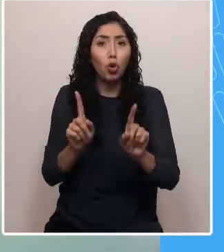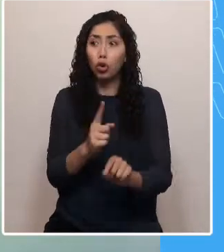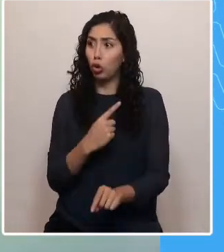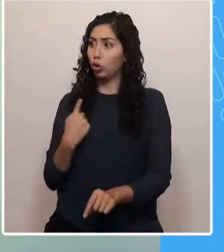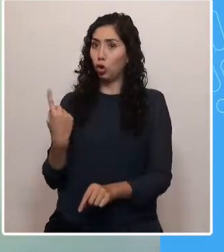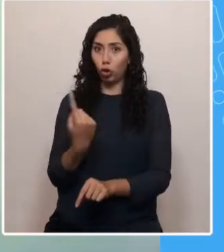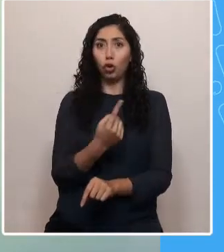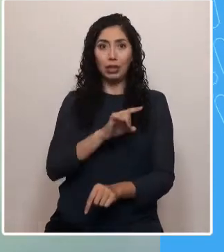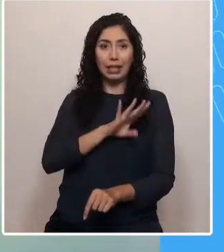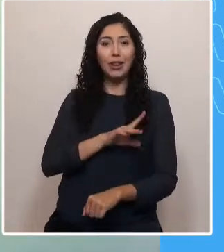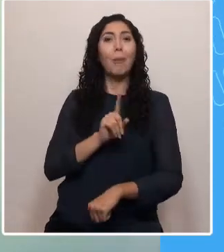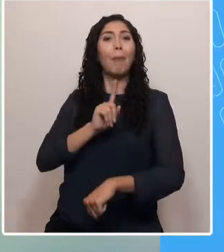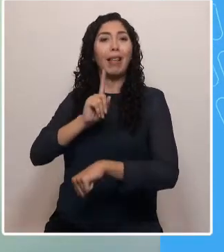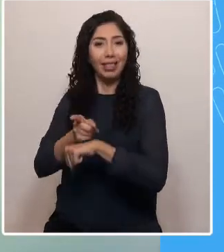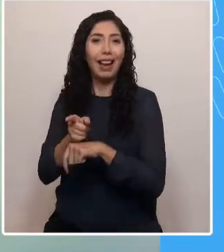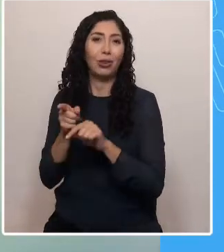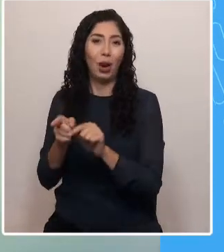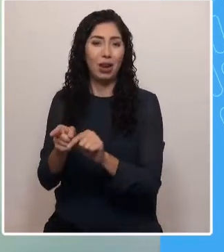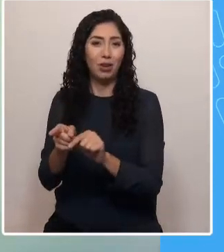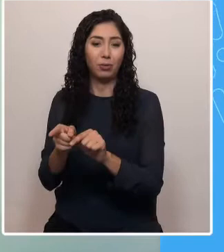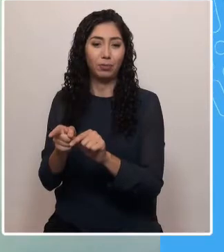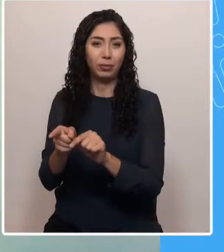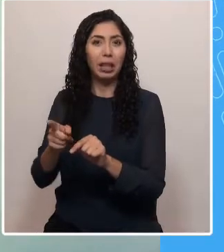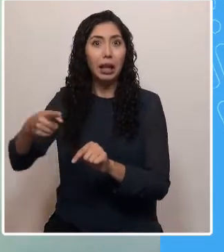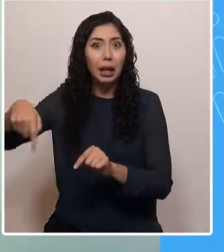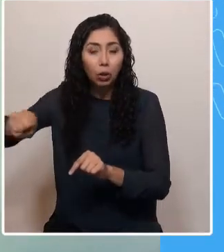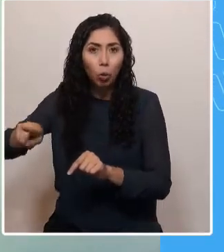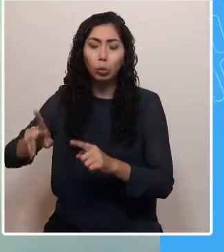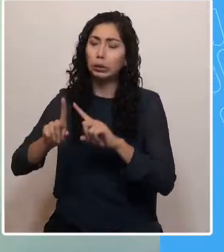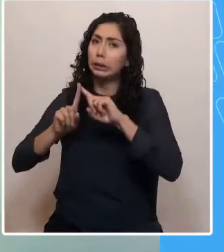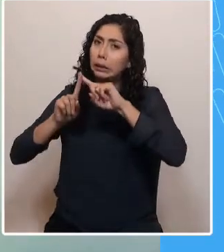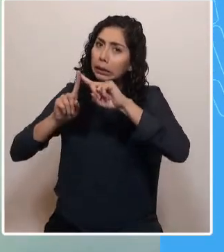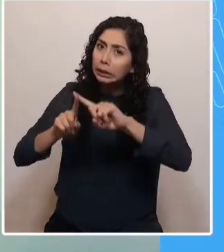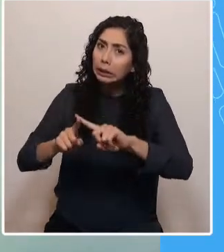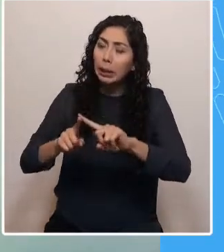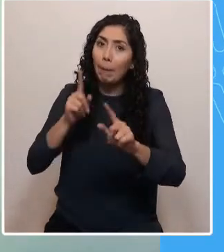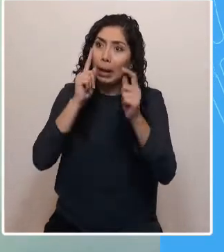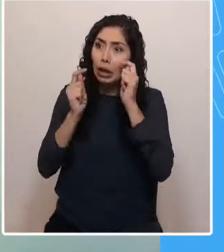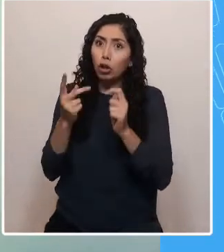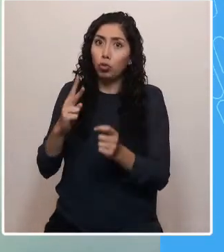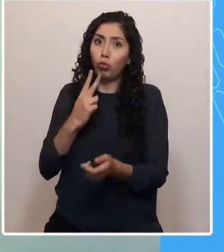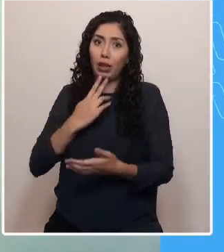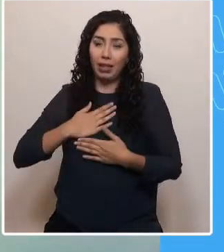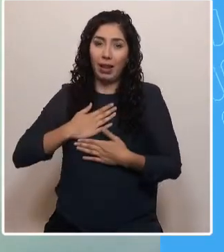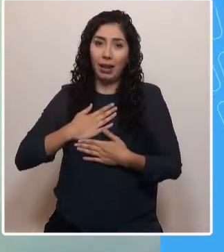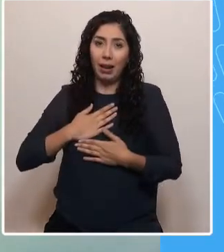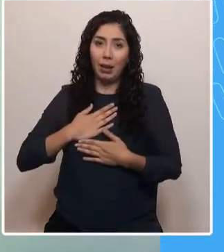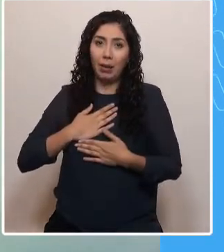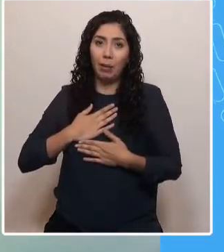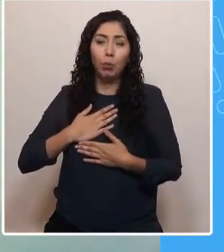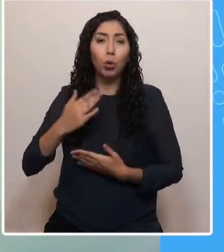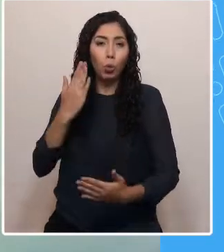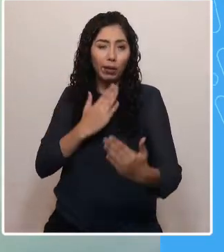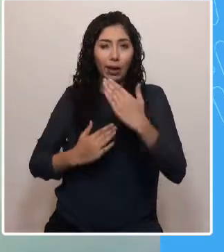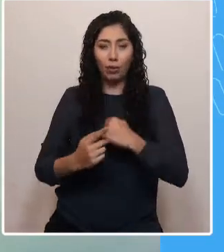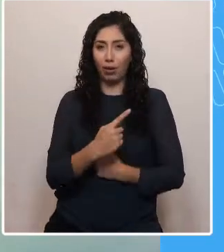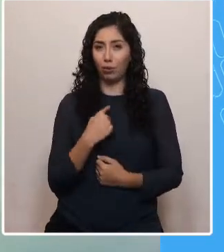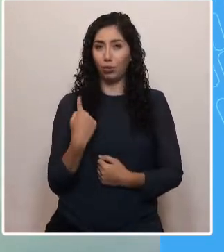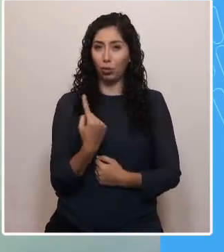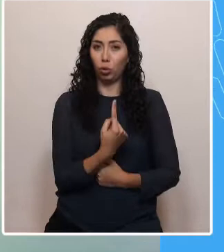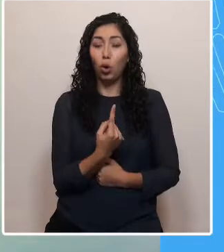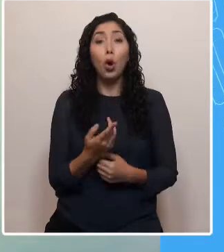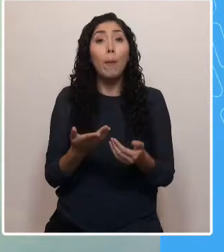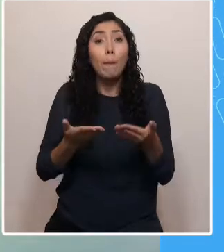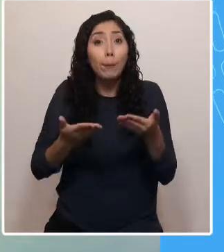mandato, precisamente de que arriesguen sus vidas por nosotros, que vayan donde nosotros huimos. Y es por eso que en